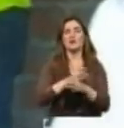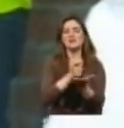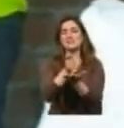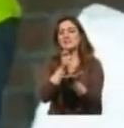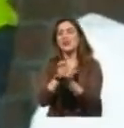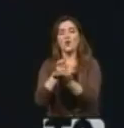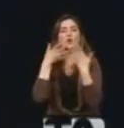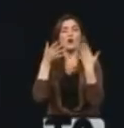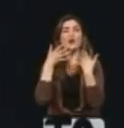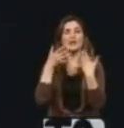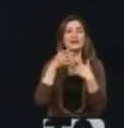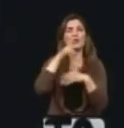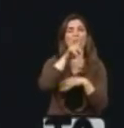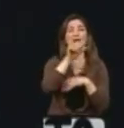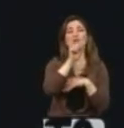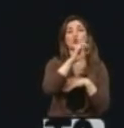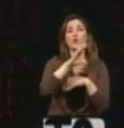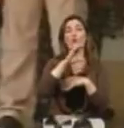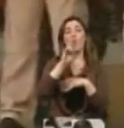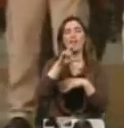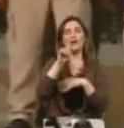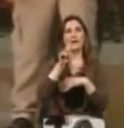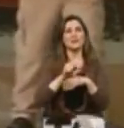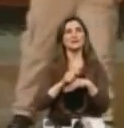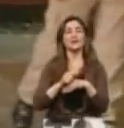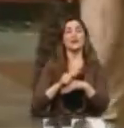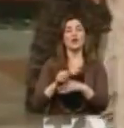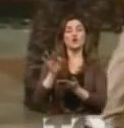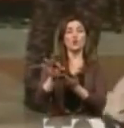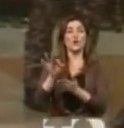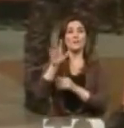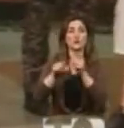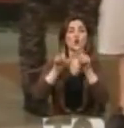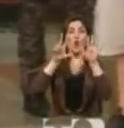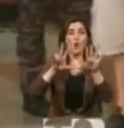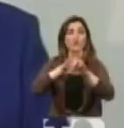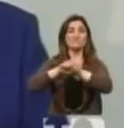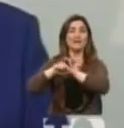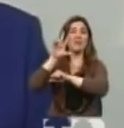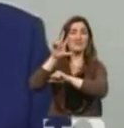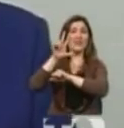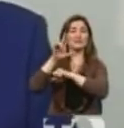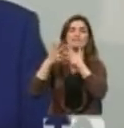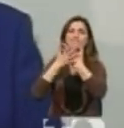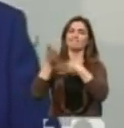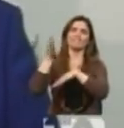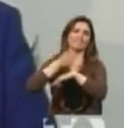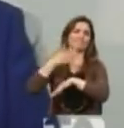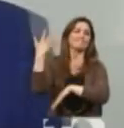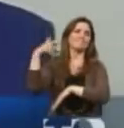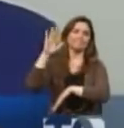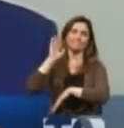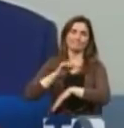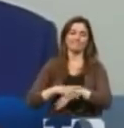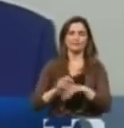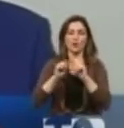y Durán. 8 personas fueron detenidas, 3 de los individuos tienen antecedentes penales. Con esta banda delictiva